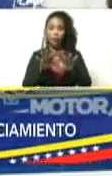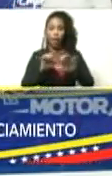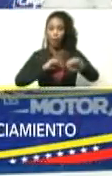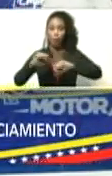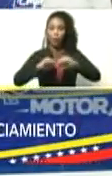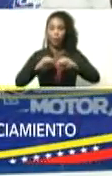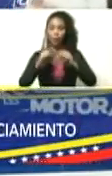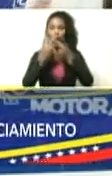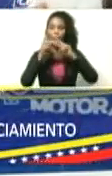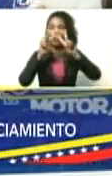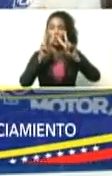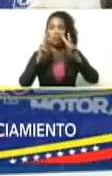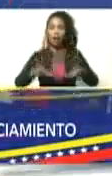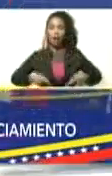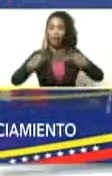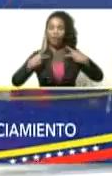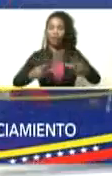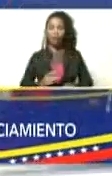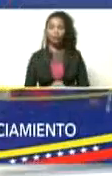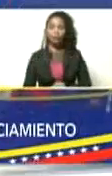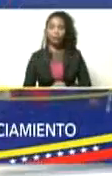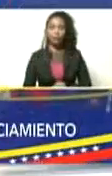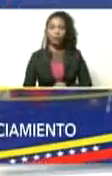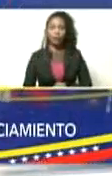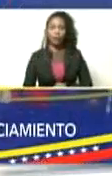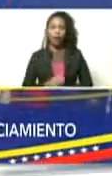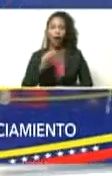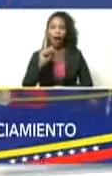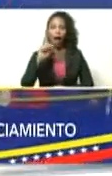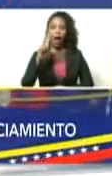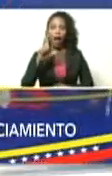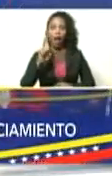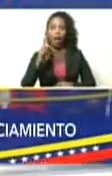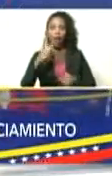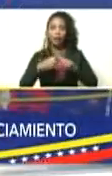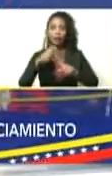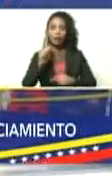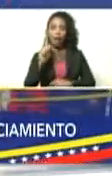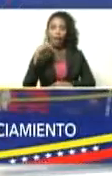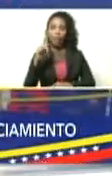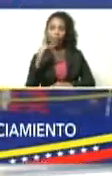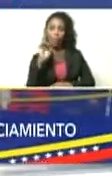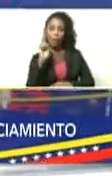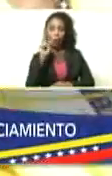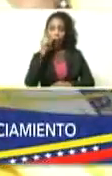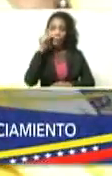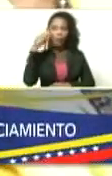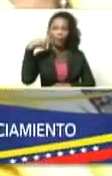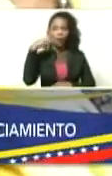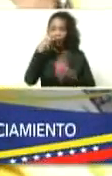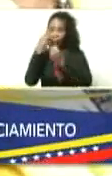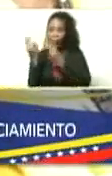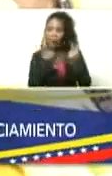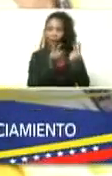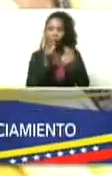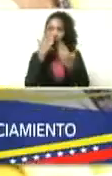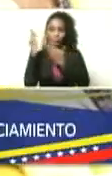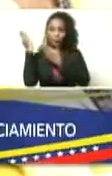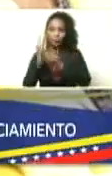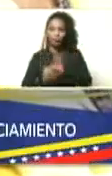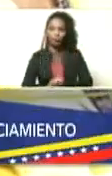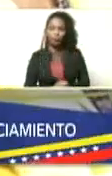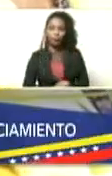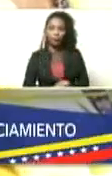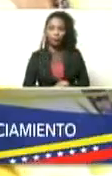Movimiento por la Paz y la Vida, Alexander Mimú Vargas, bienvenido.